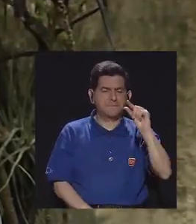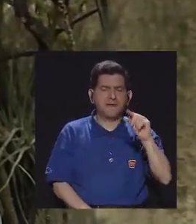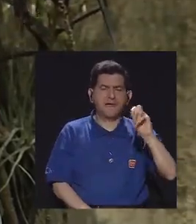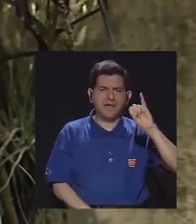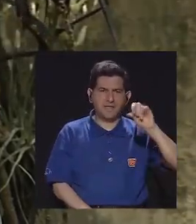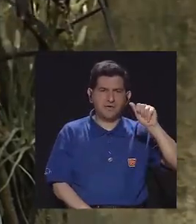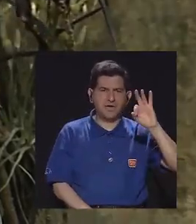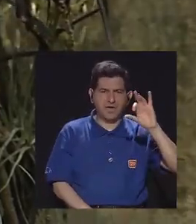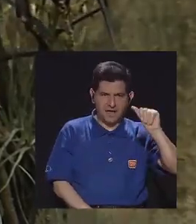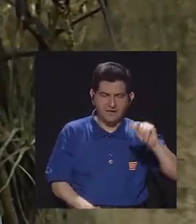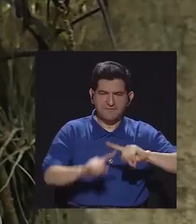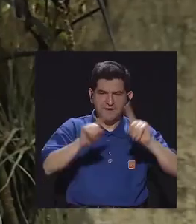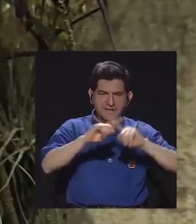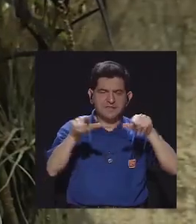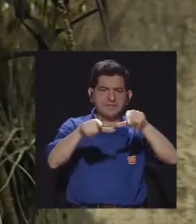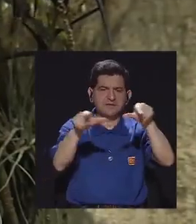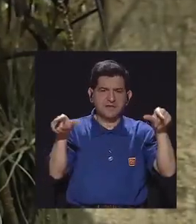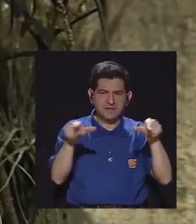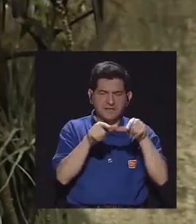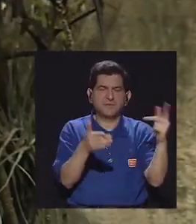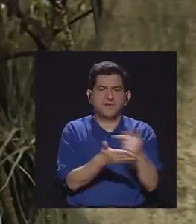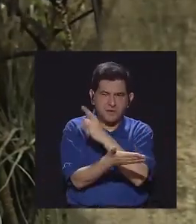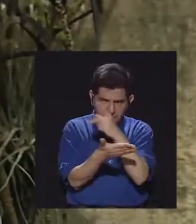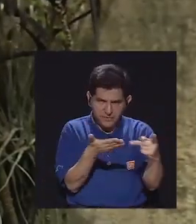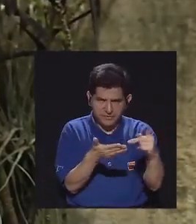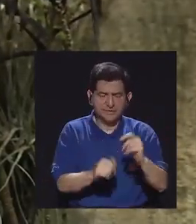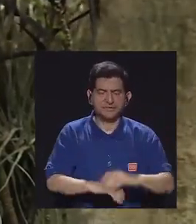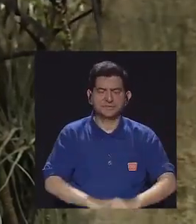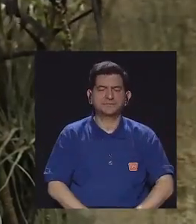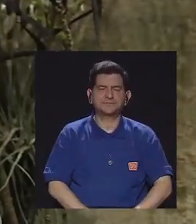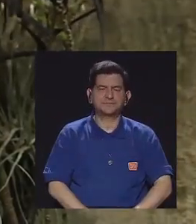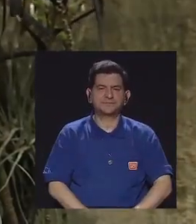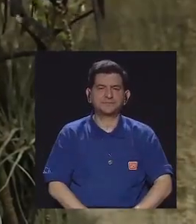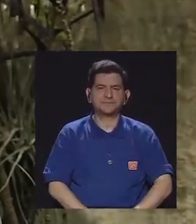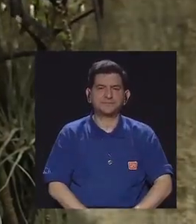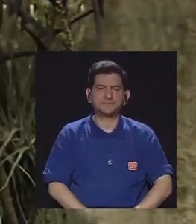IAFAs en diferentes provincias.